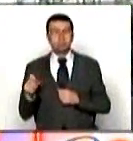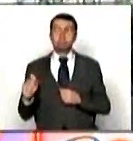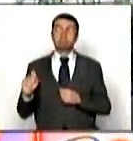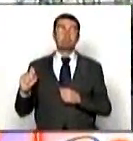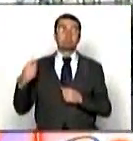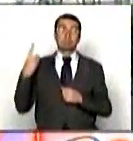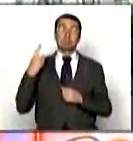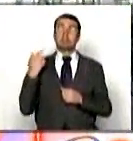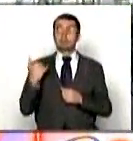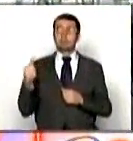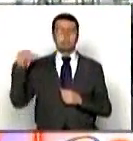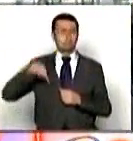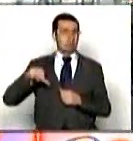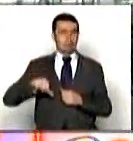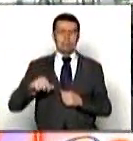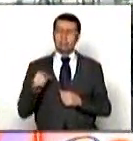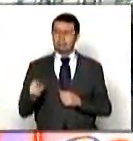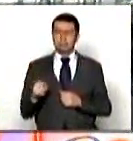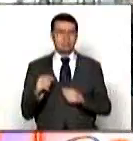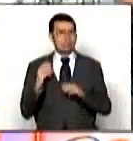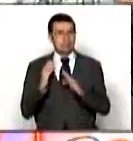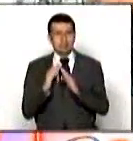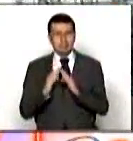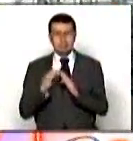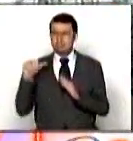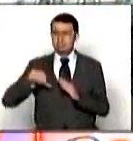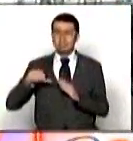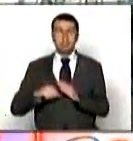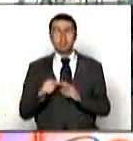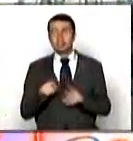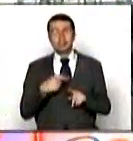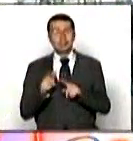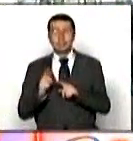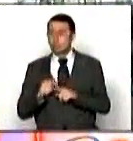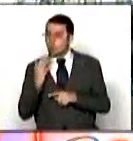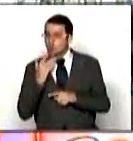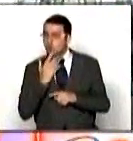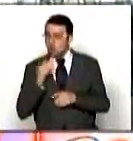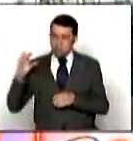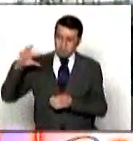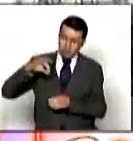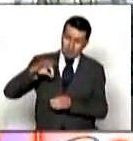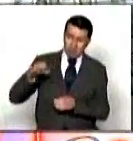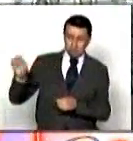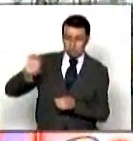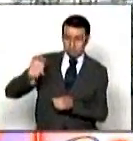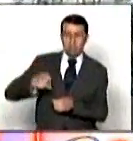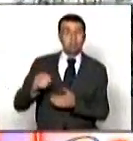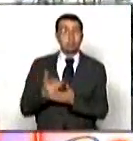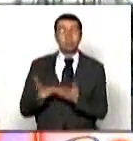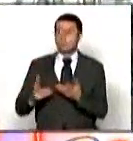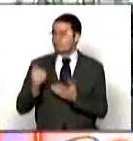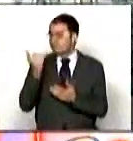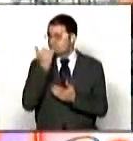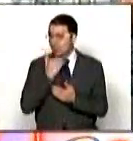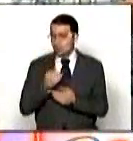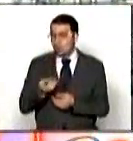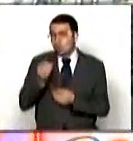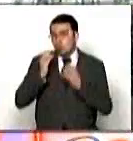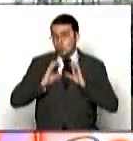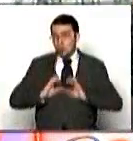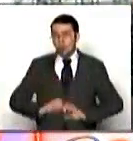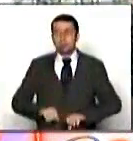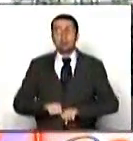veneno que hay en la casa, y los colorantes y, bueno, todas estas cosas, y esto es muy preocupante. Ahora, quiero preguntarle, ¿qué